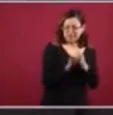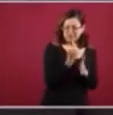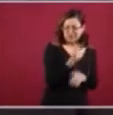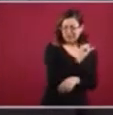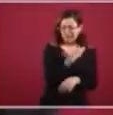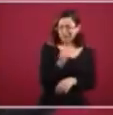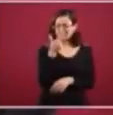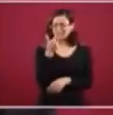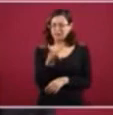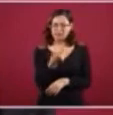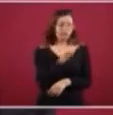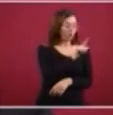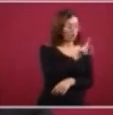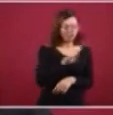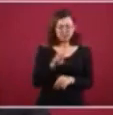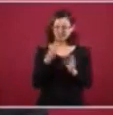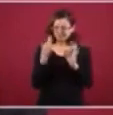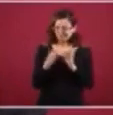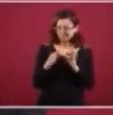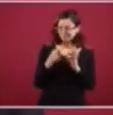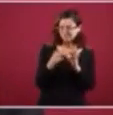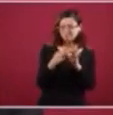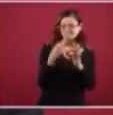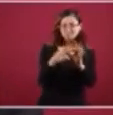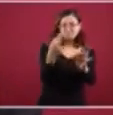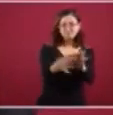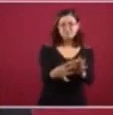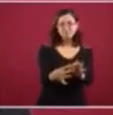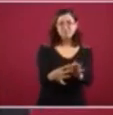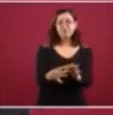mañana, de lunes a viernes,